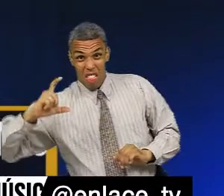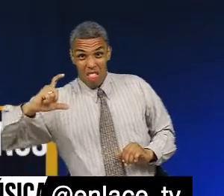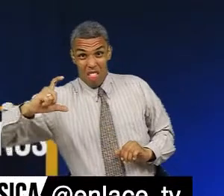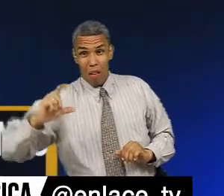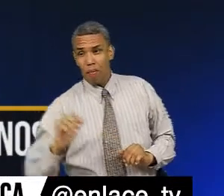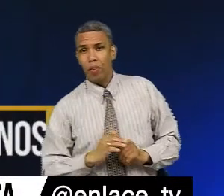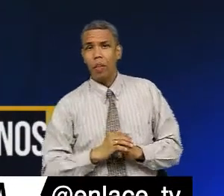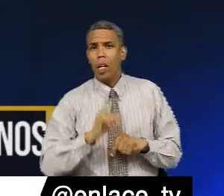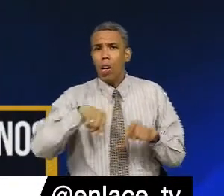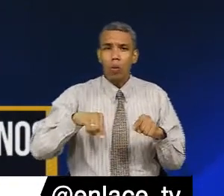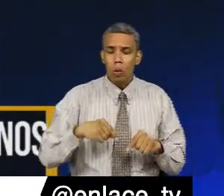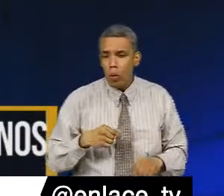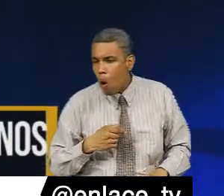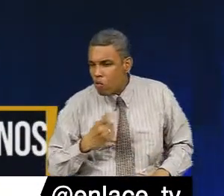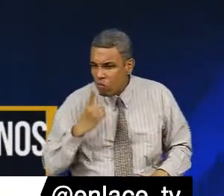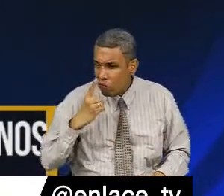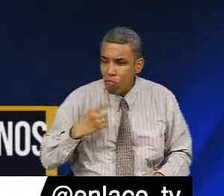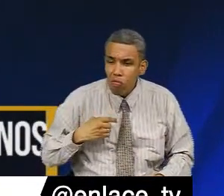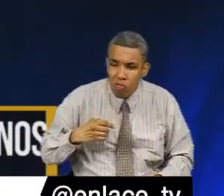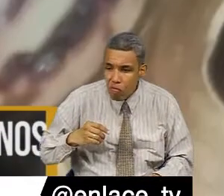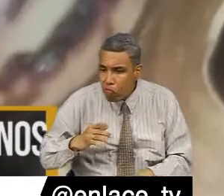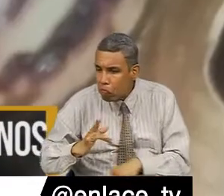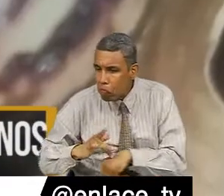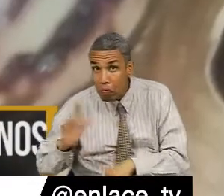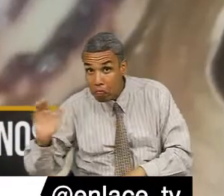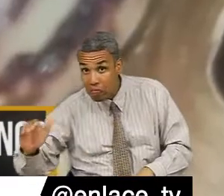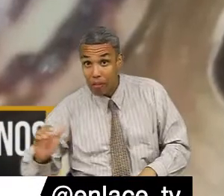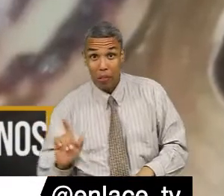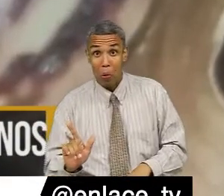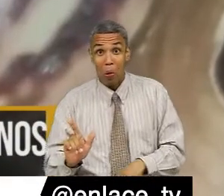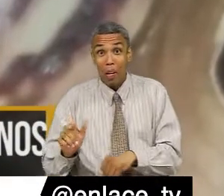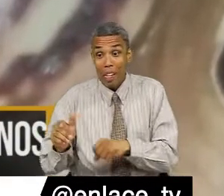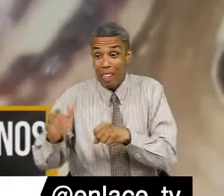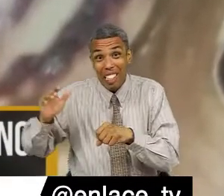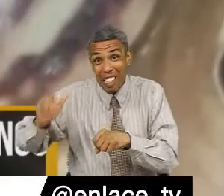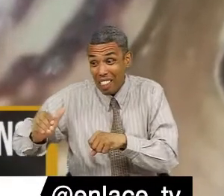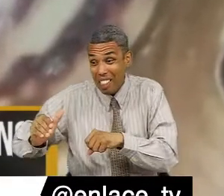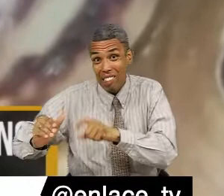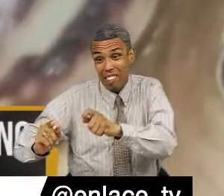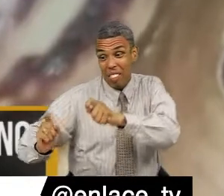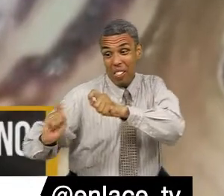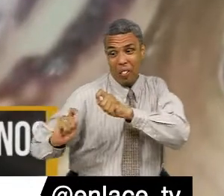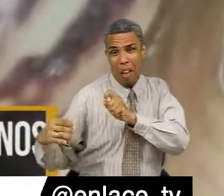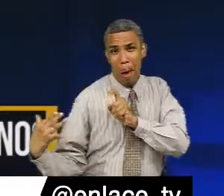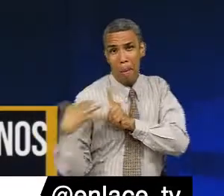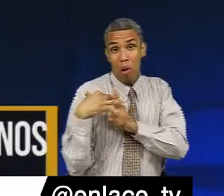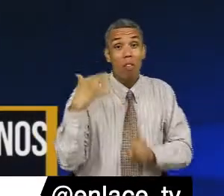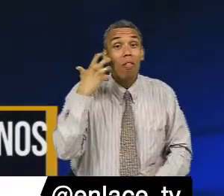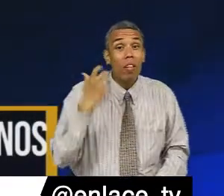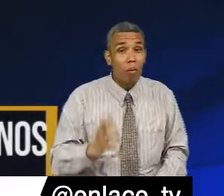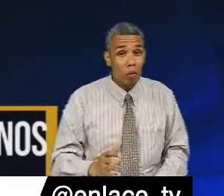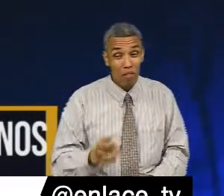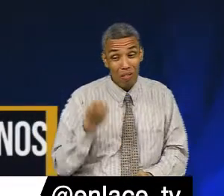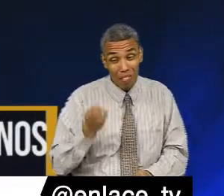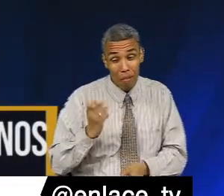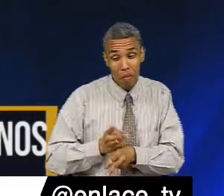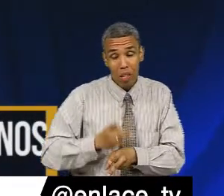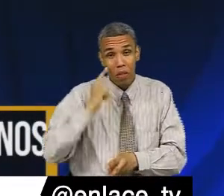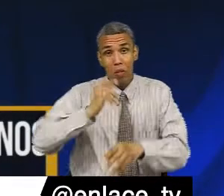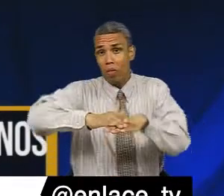toquen, porque eso les podrían ocasionar enfermedades. También los invitamos a que nos activen a la administración municipal. Nosotros estamos muy atentos a